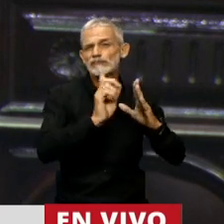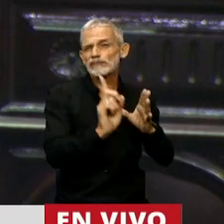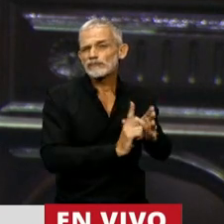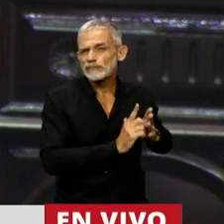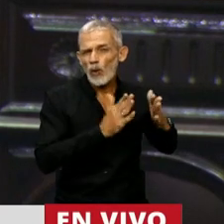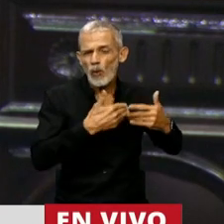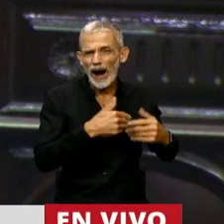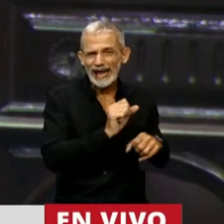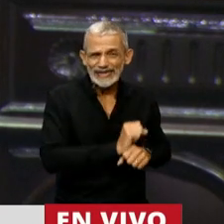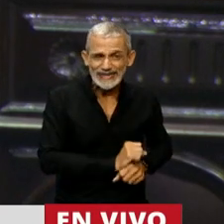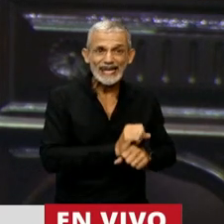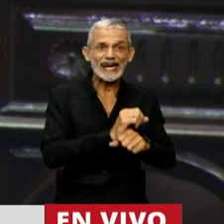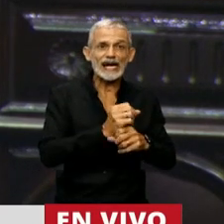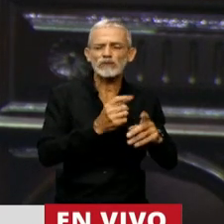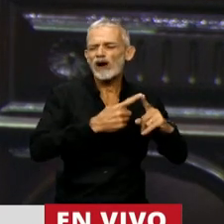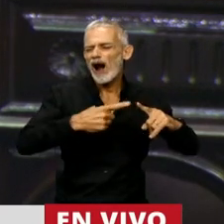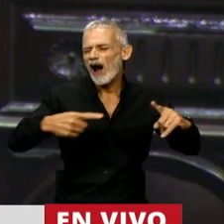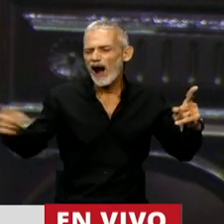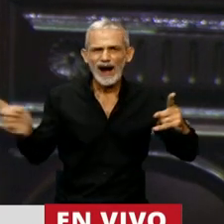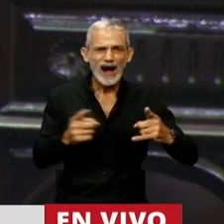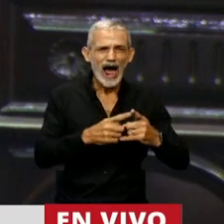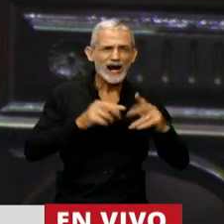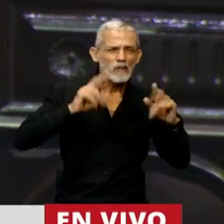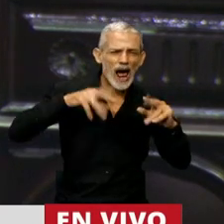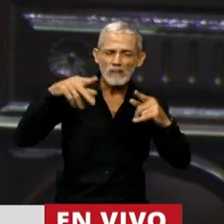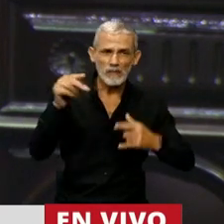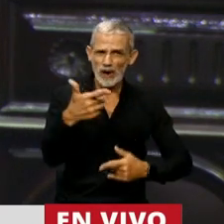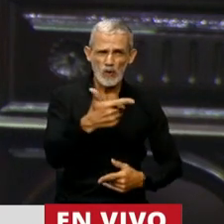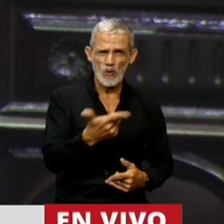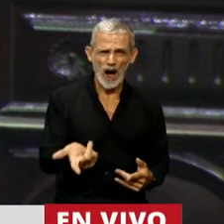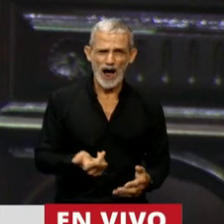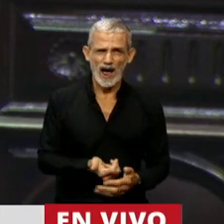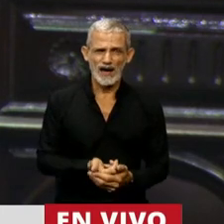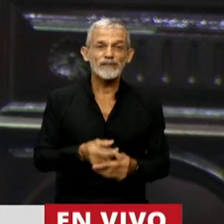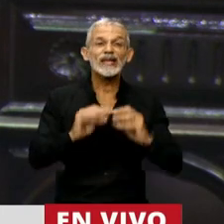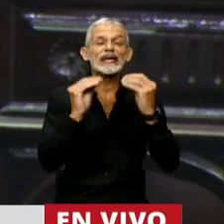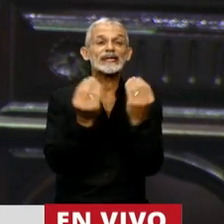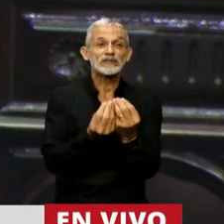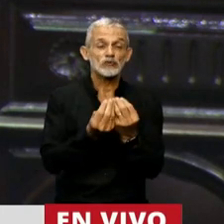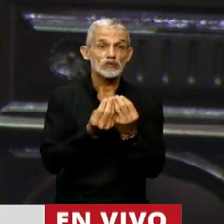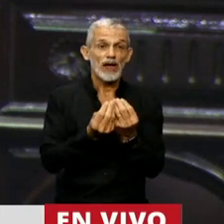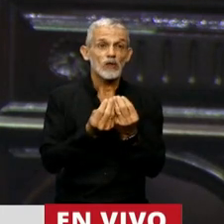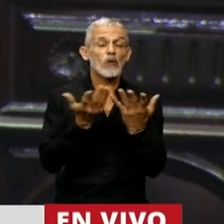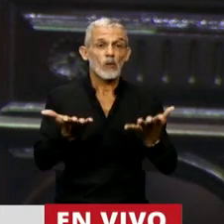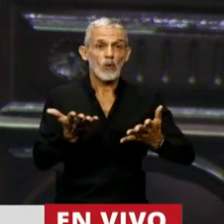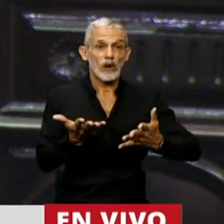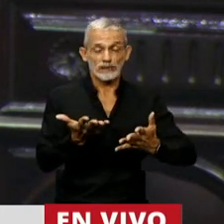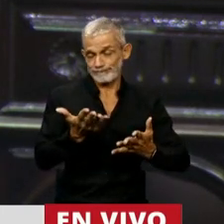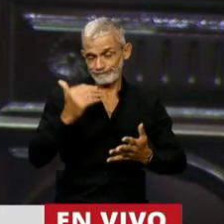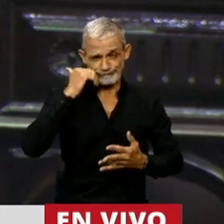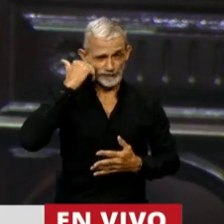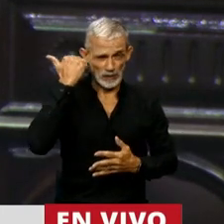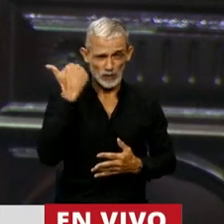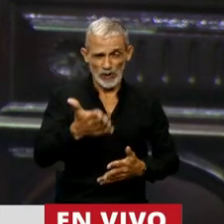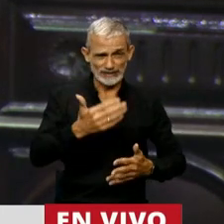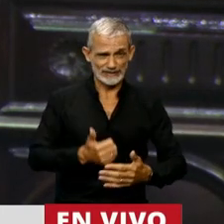eterna sin rumbo ni planificación. Y los resultados son indignantes,